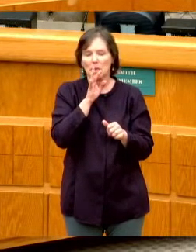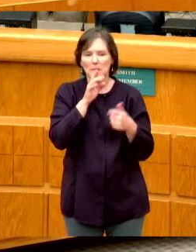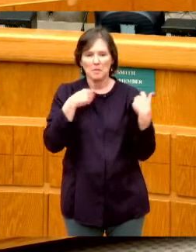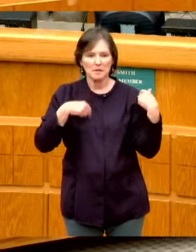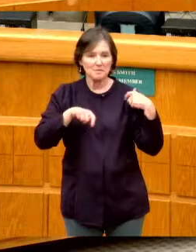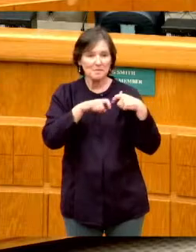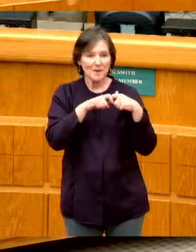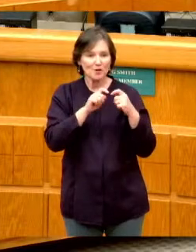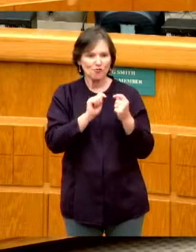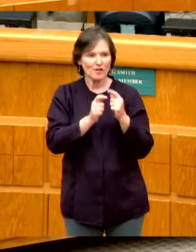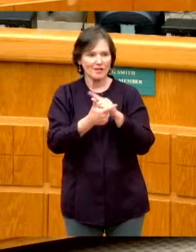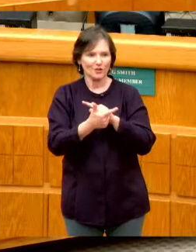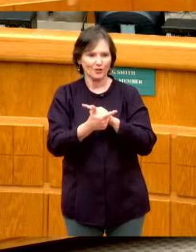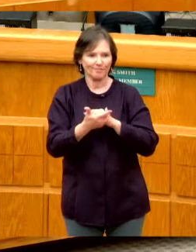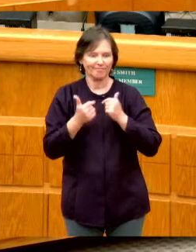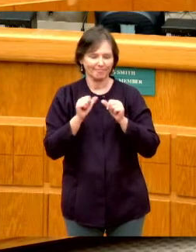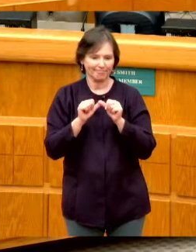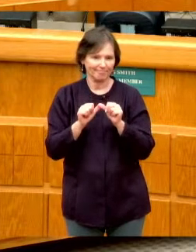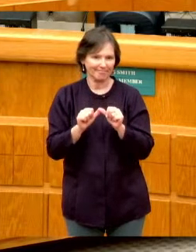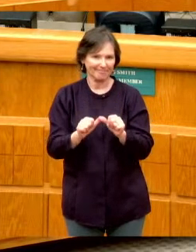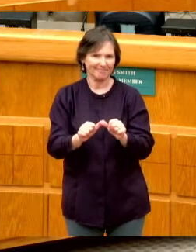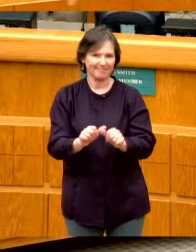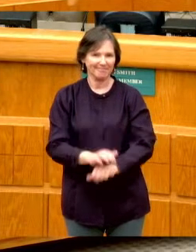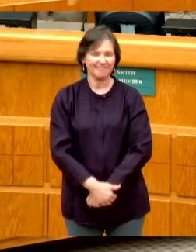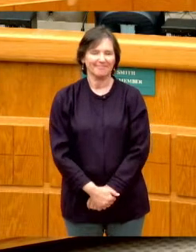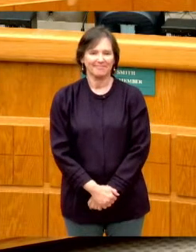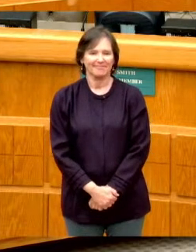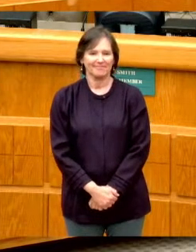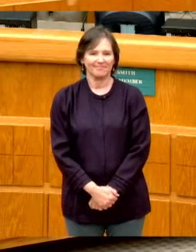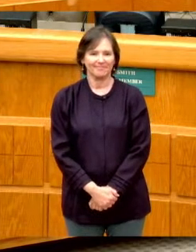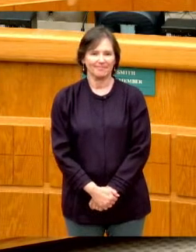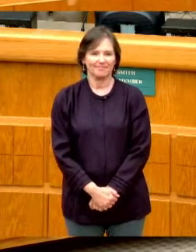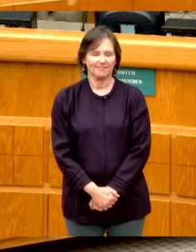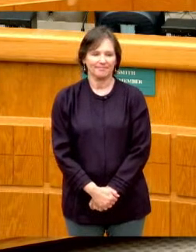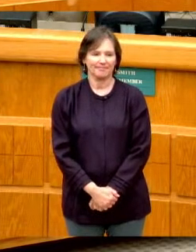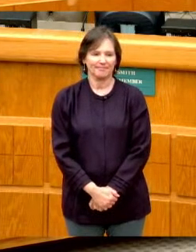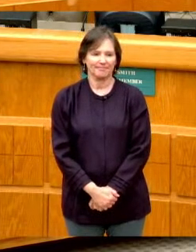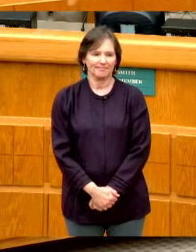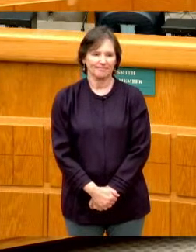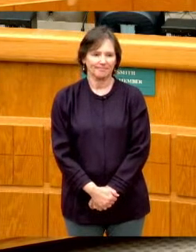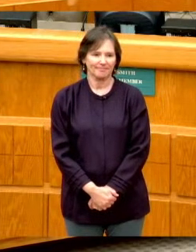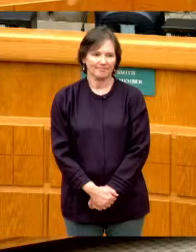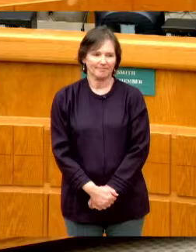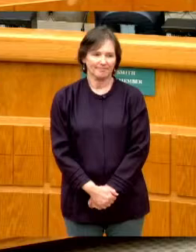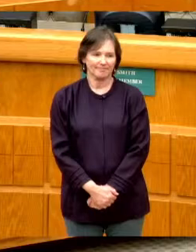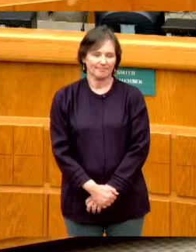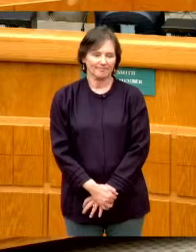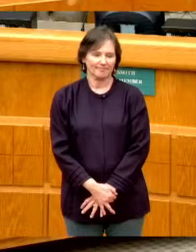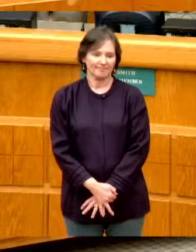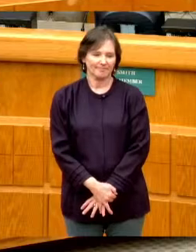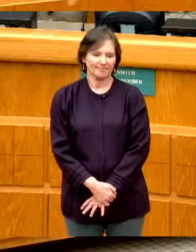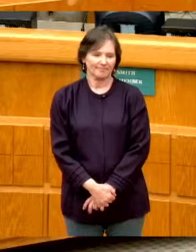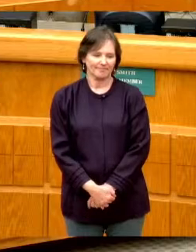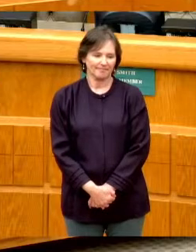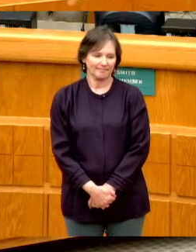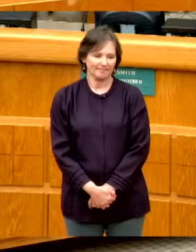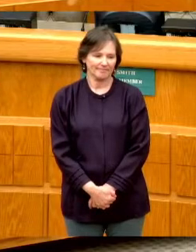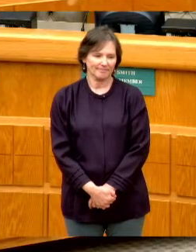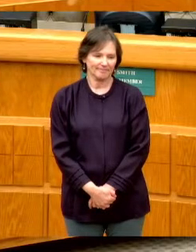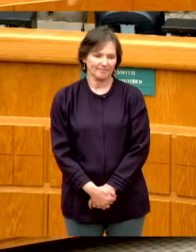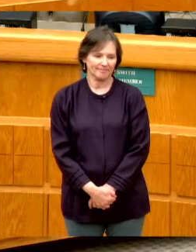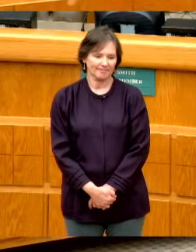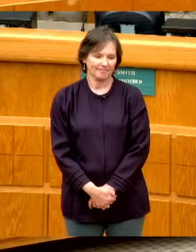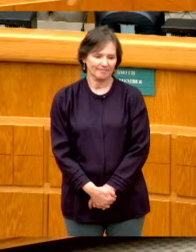semana pasada hizo imposible recibir vacunas en todo el estado. Ayer recibimos 10,000 primeras dosis, por lo que hoy llevamos a cabo una